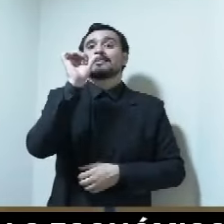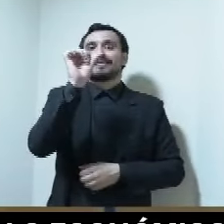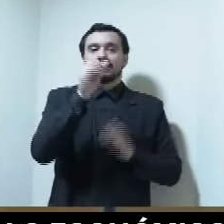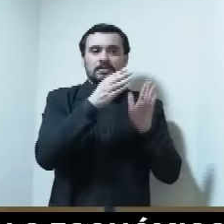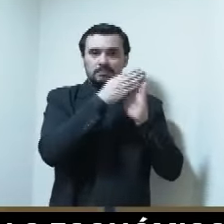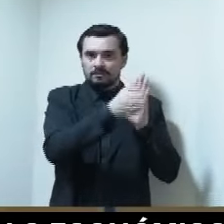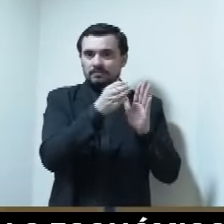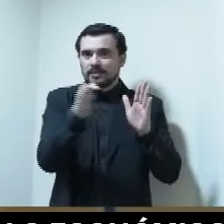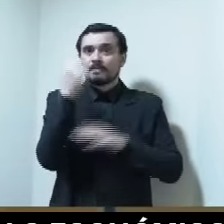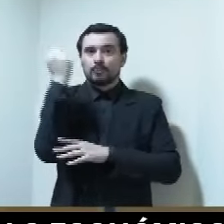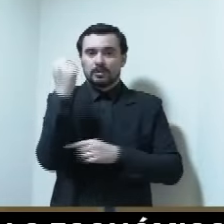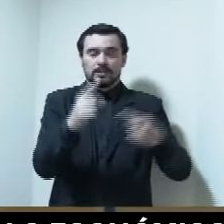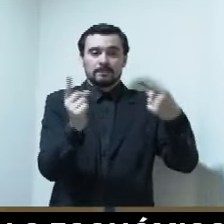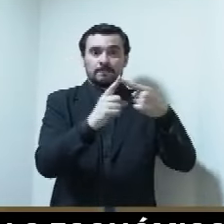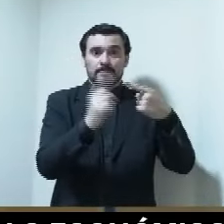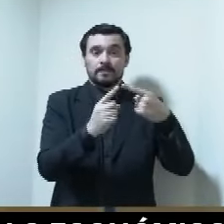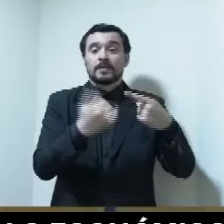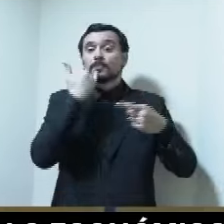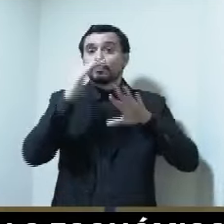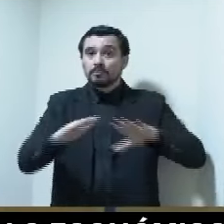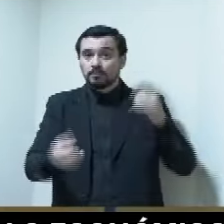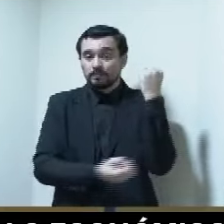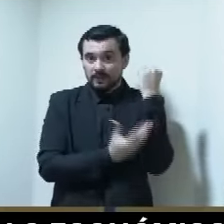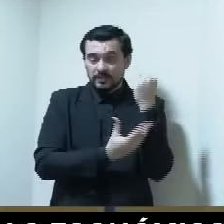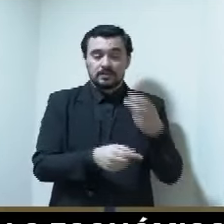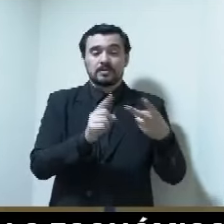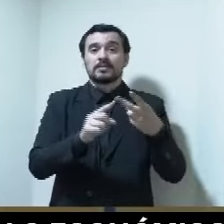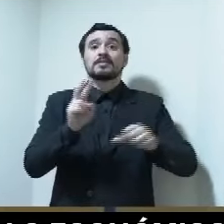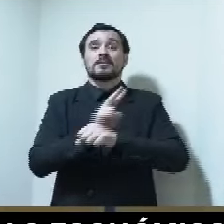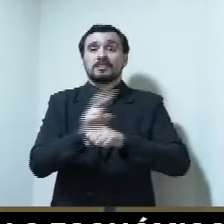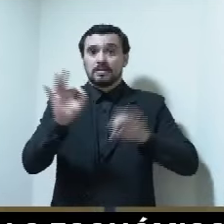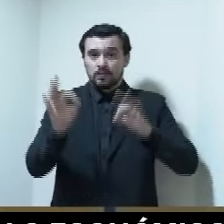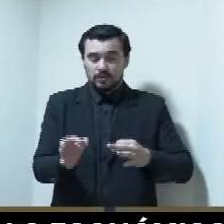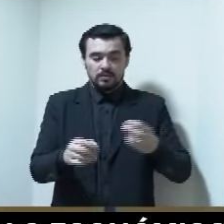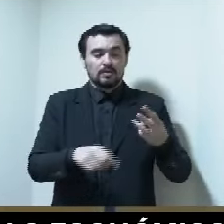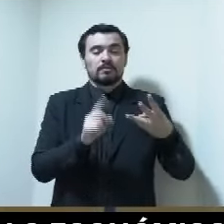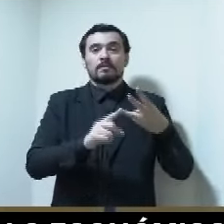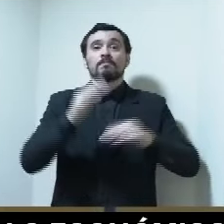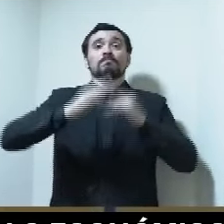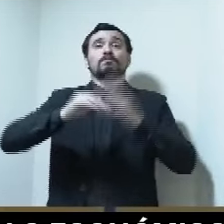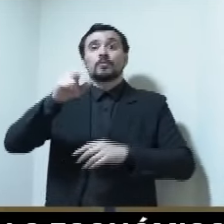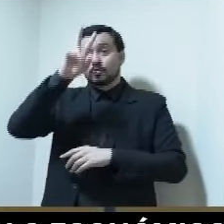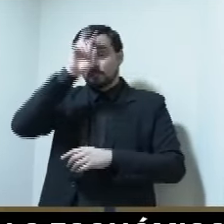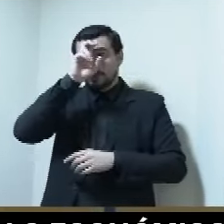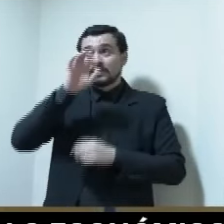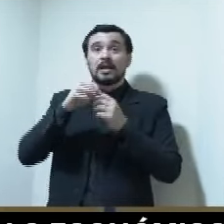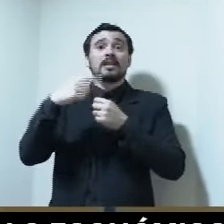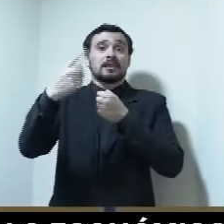prioridades. 1. Primera infancia, seguridad, construcción de grandes hospitales en el interior del